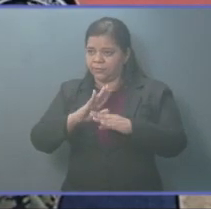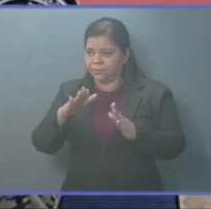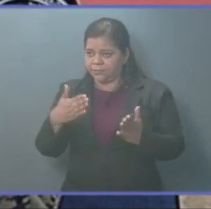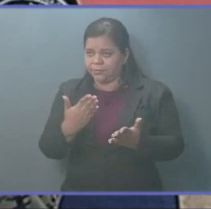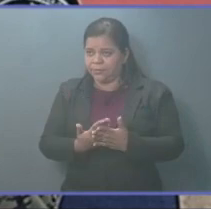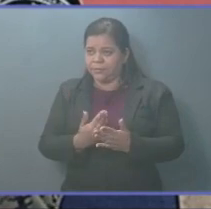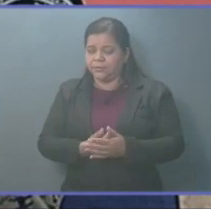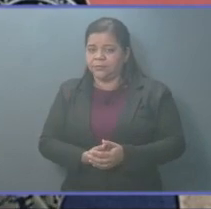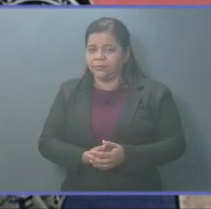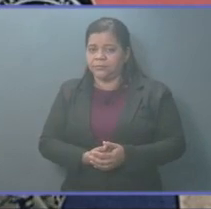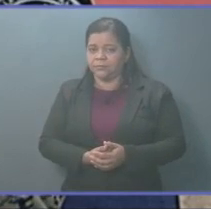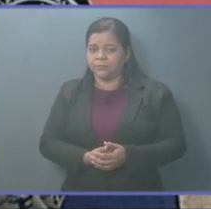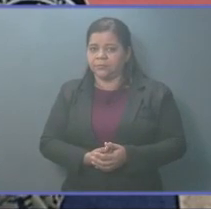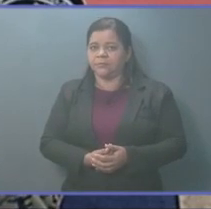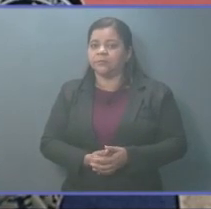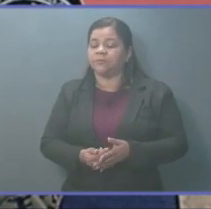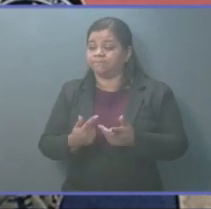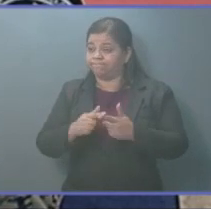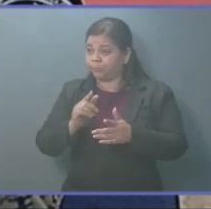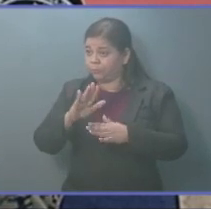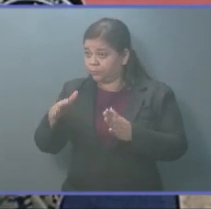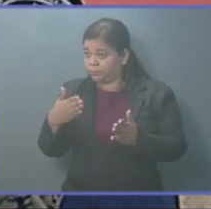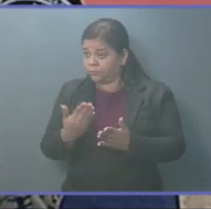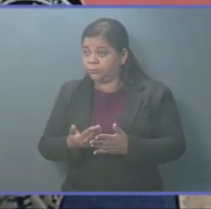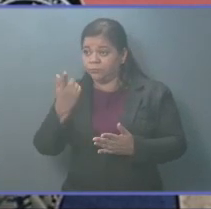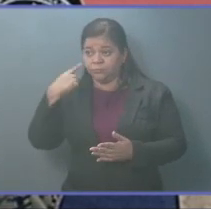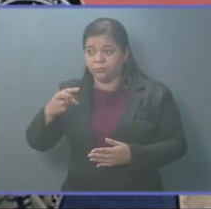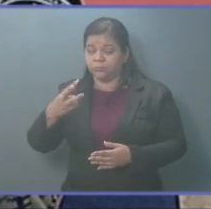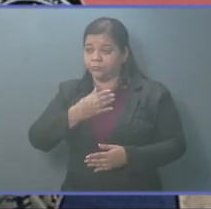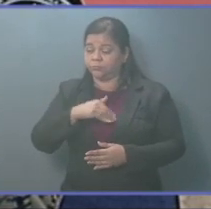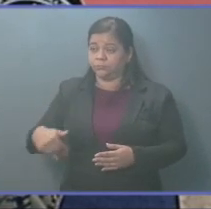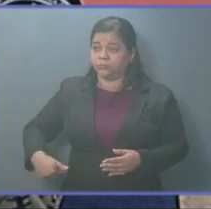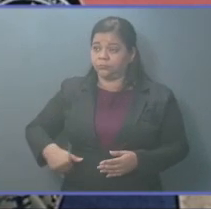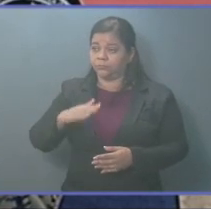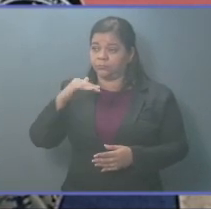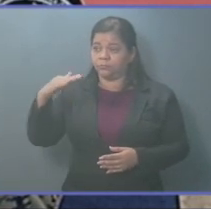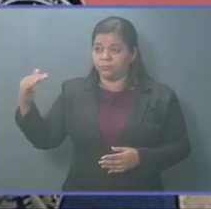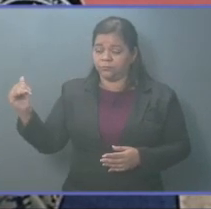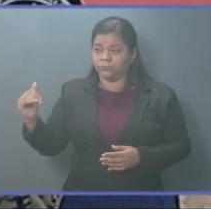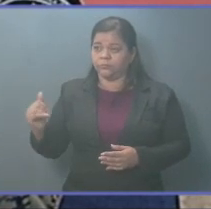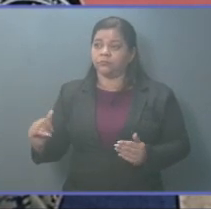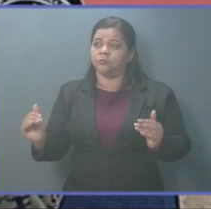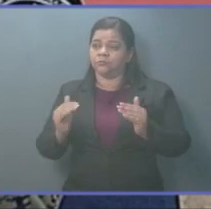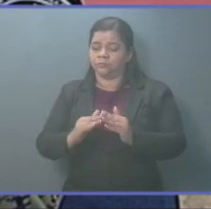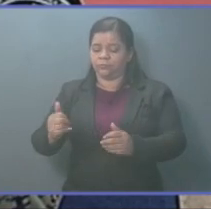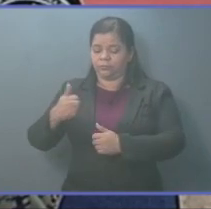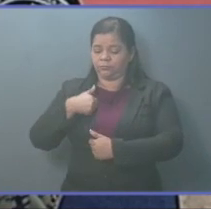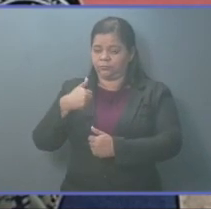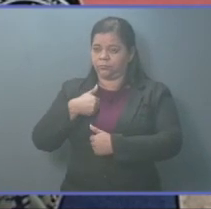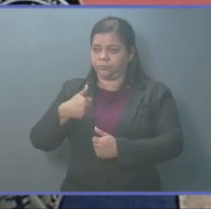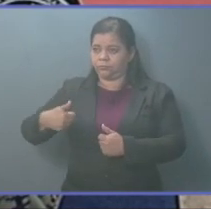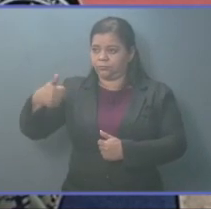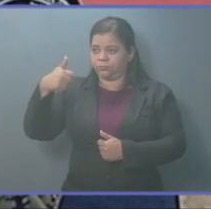hizo fue darle seguridad al señor presidente de la República y comandante general de la Fuerza Armada, que